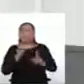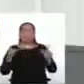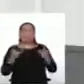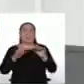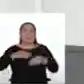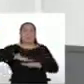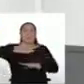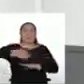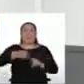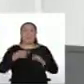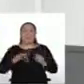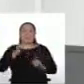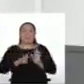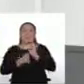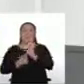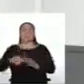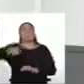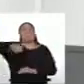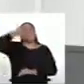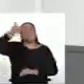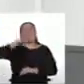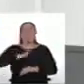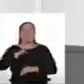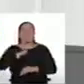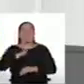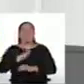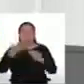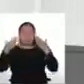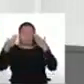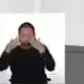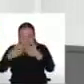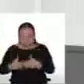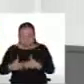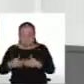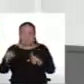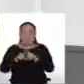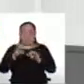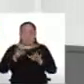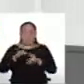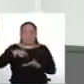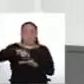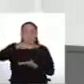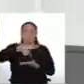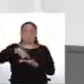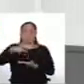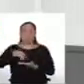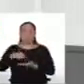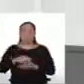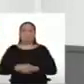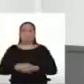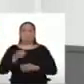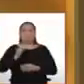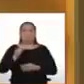para presentarlo a las autoridades de manera muy formal, precisa y también digital, si es posible, para de esa